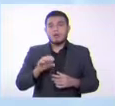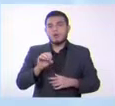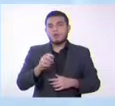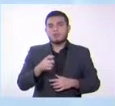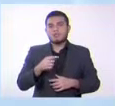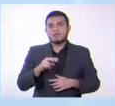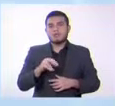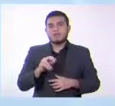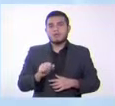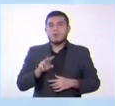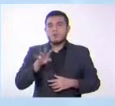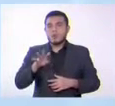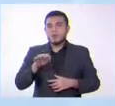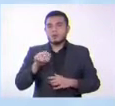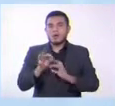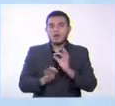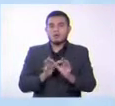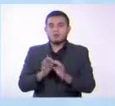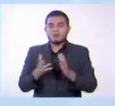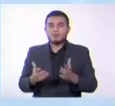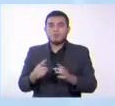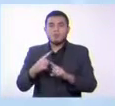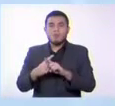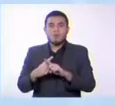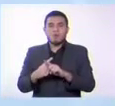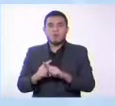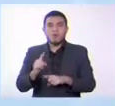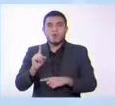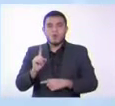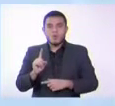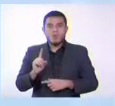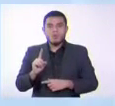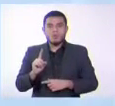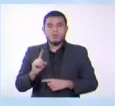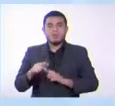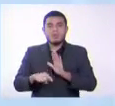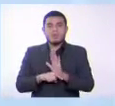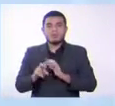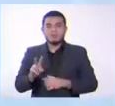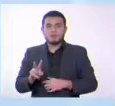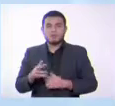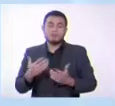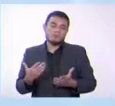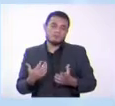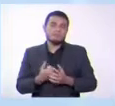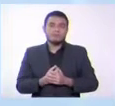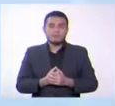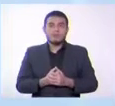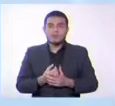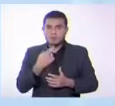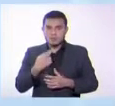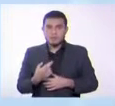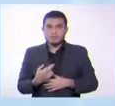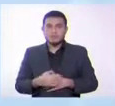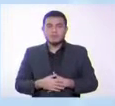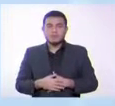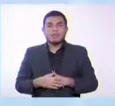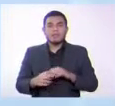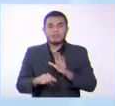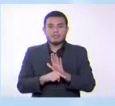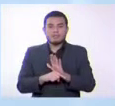tengo 4 átomos por una carga de -2, entonces el resultado será